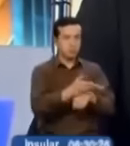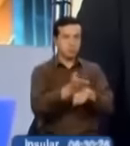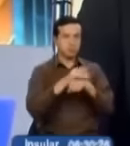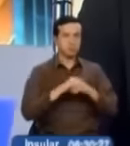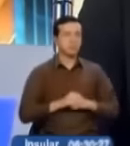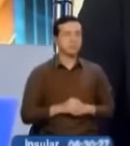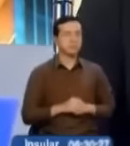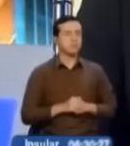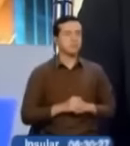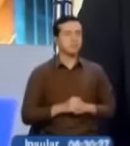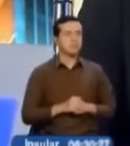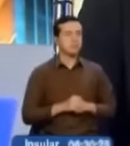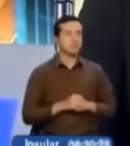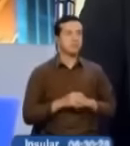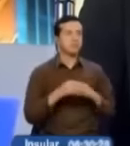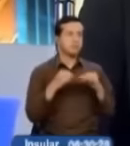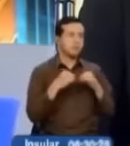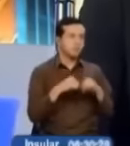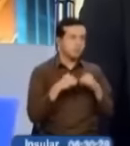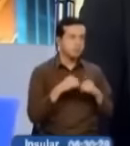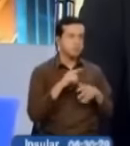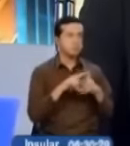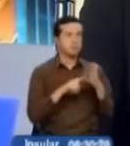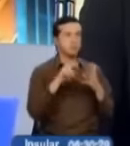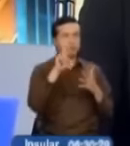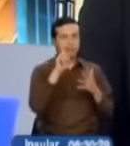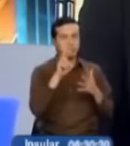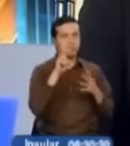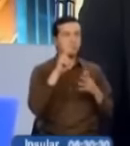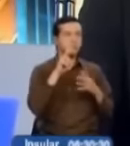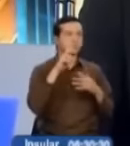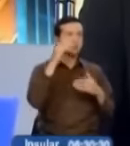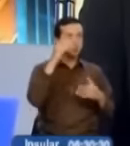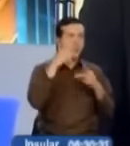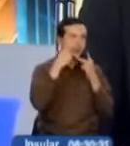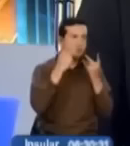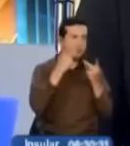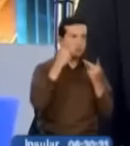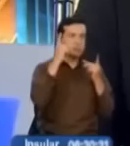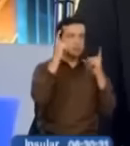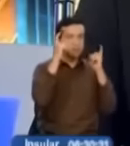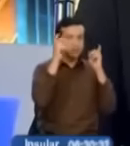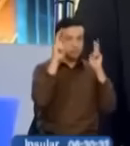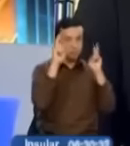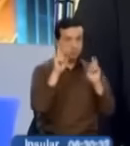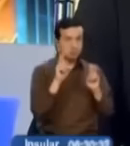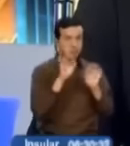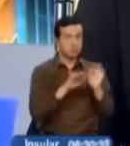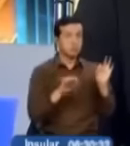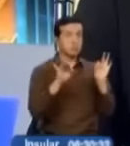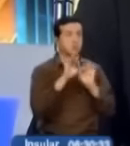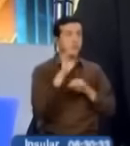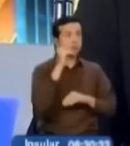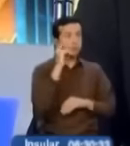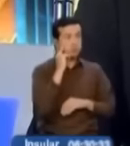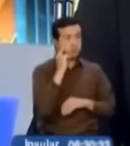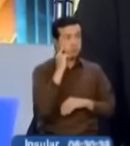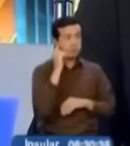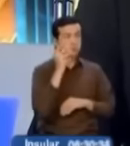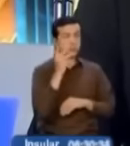Pero además de la metodología, además del tema de la política pública, además del tema de la regulación, para mí hay un actor fundamental que está